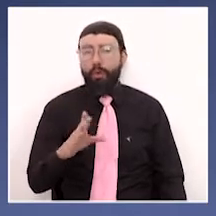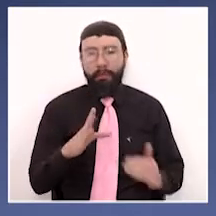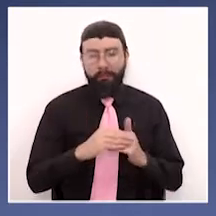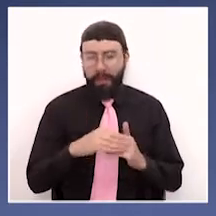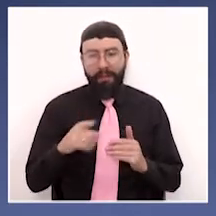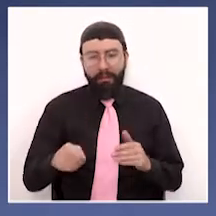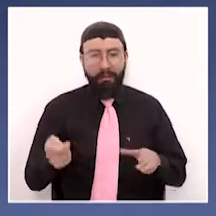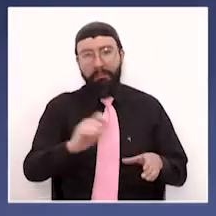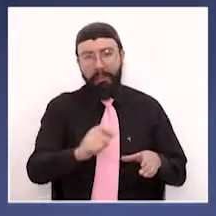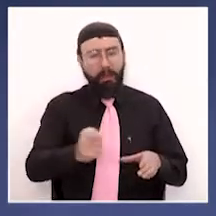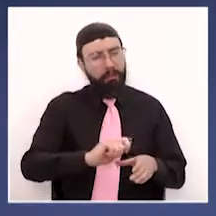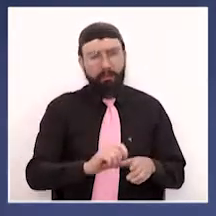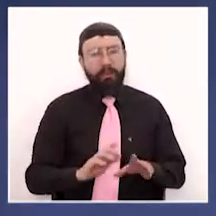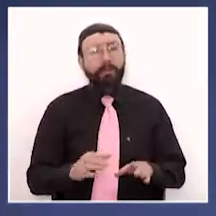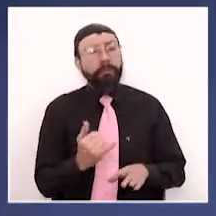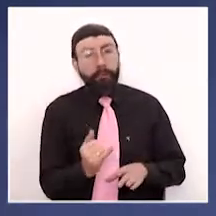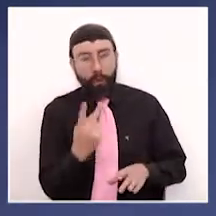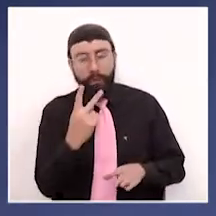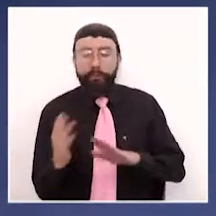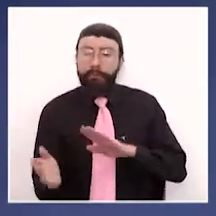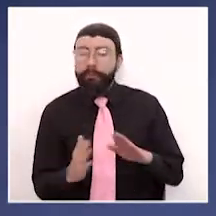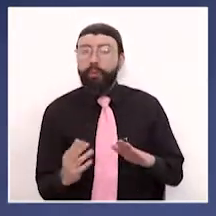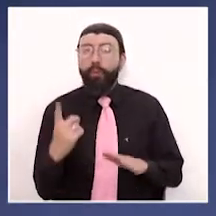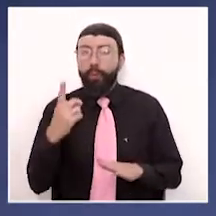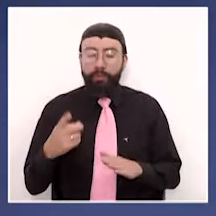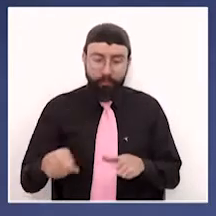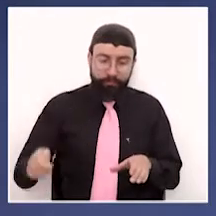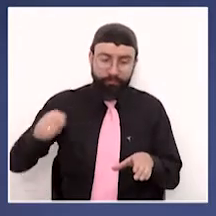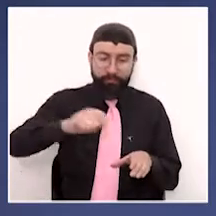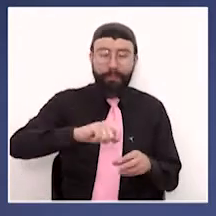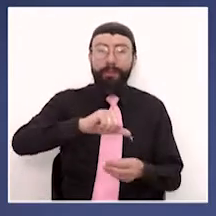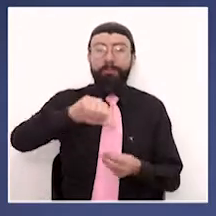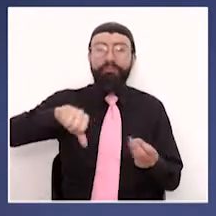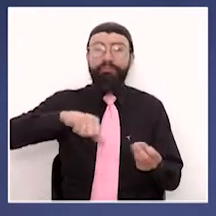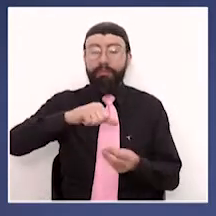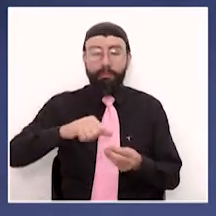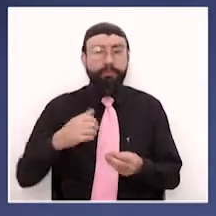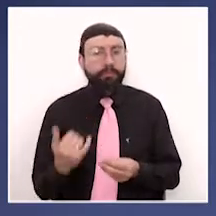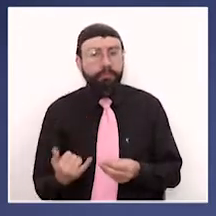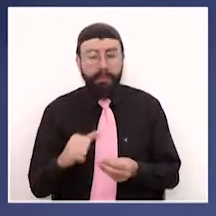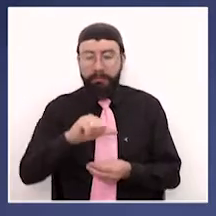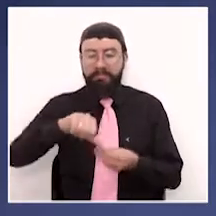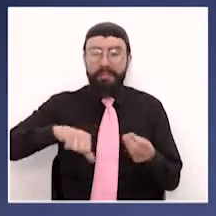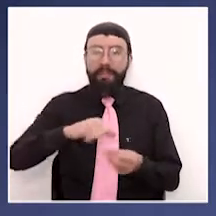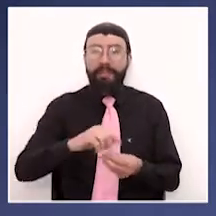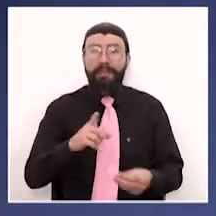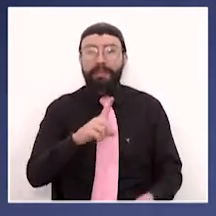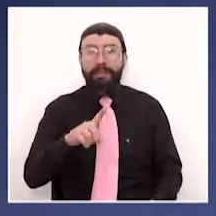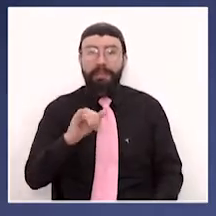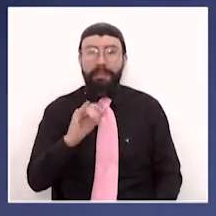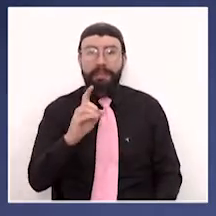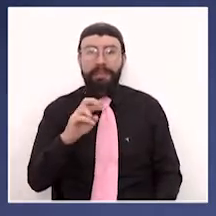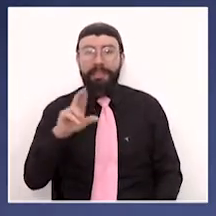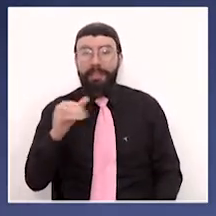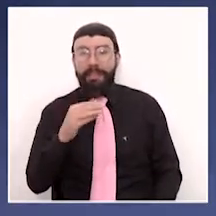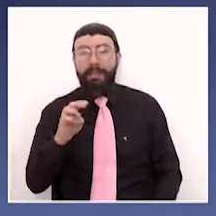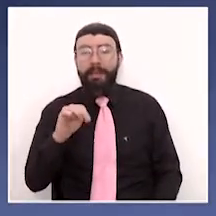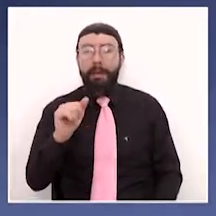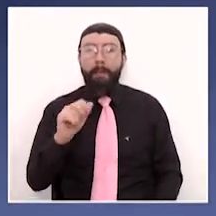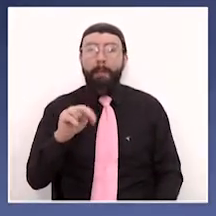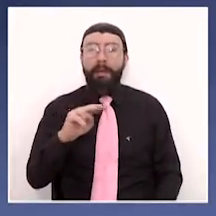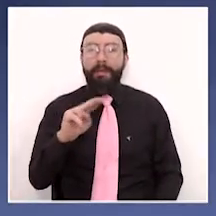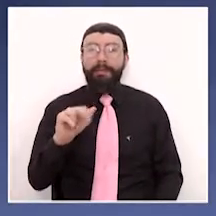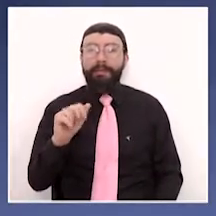2 cucharadas, 1 cucharada de vinagre, vinagre de sidra, manzana y alcachofa,